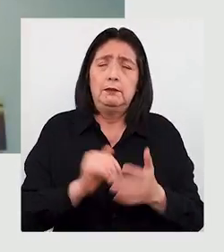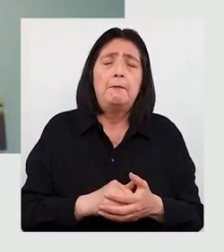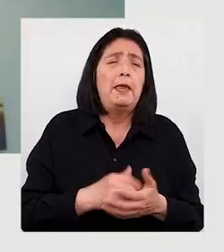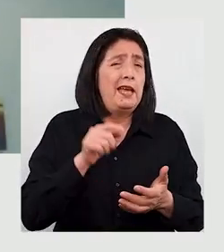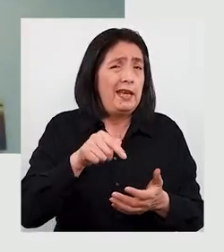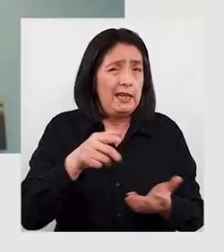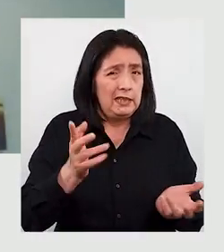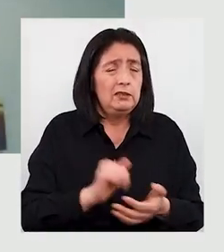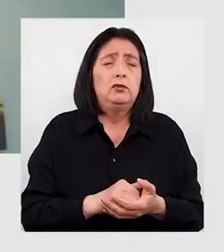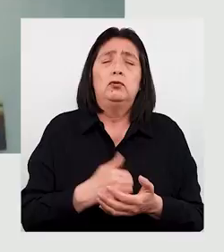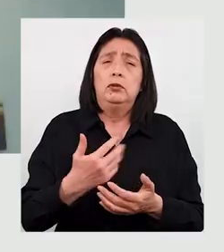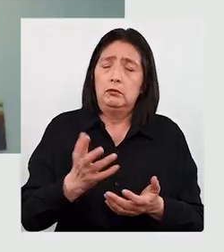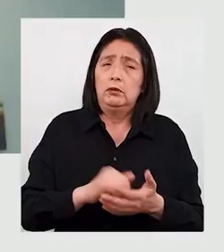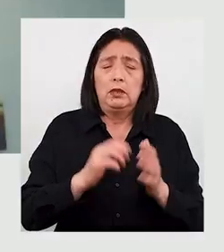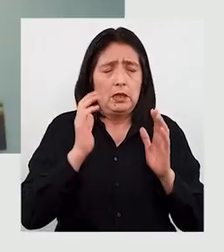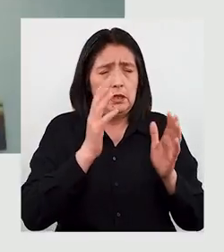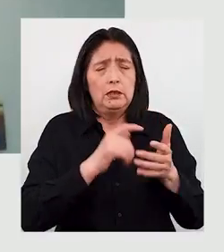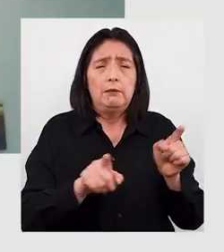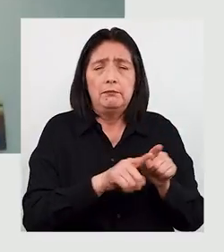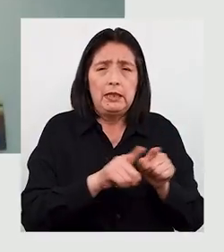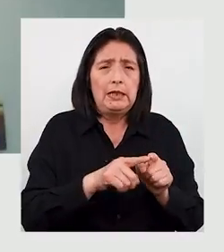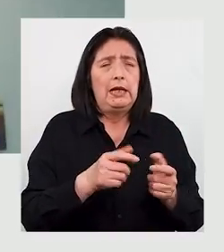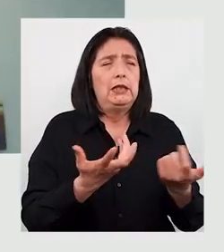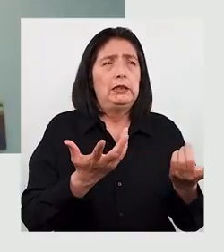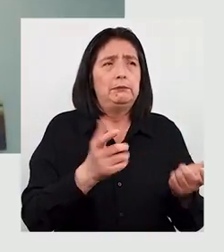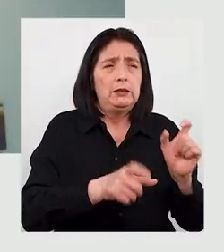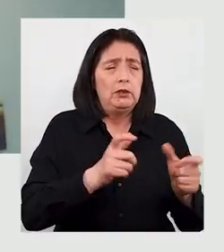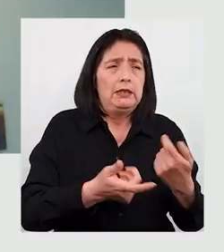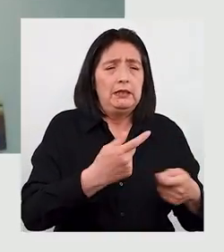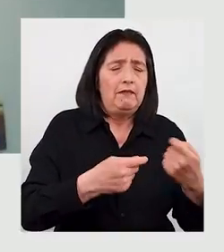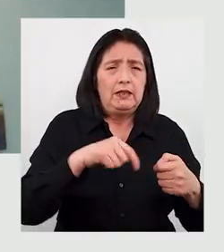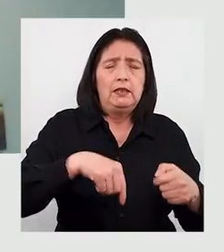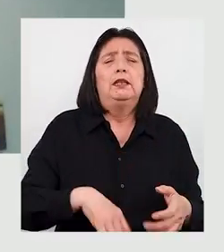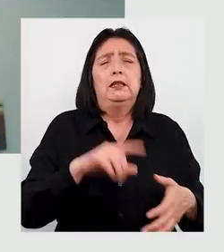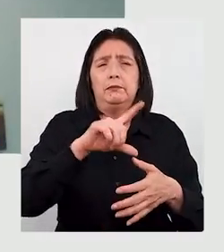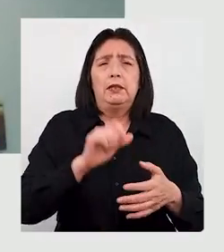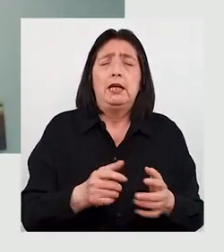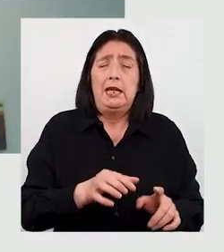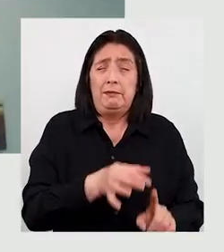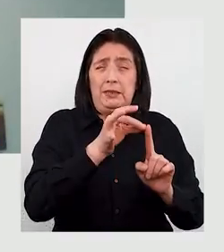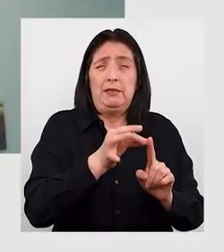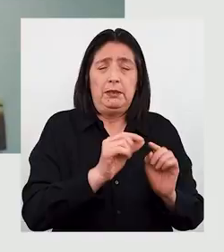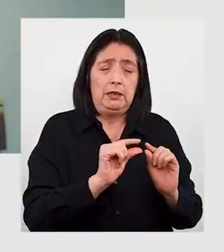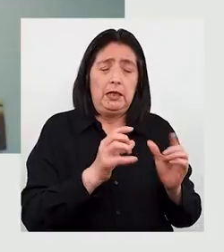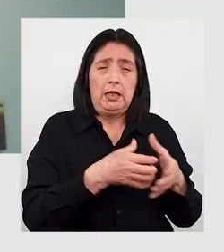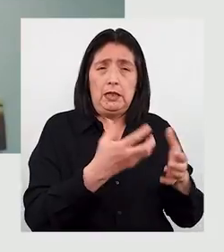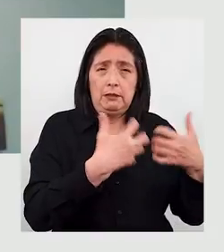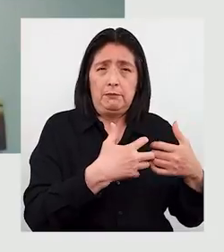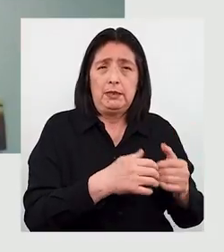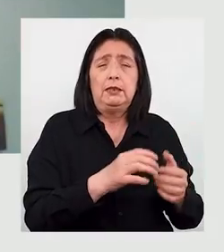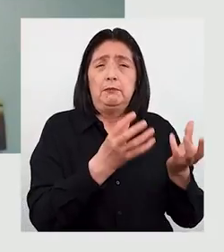Esto, por cierto, pone en tensión a los exportadores de nuestra región, especialmente a las pymes.